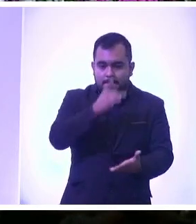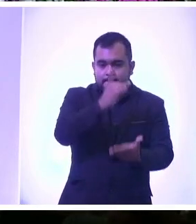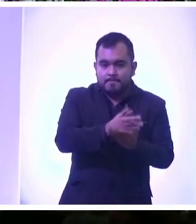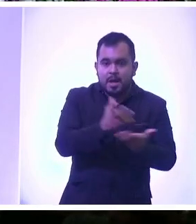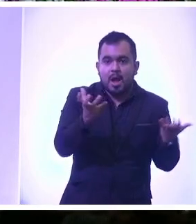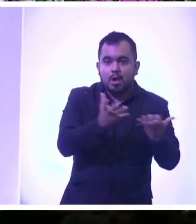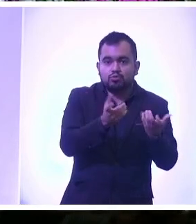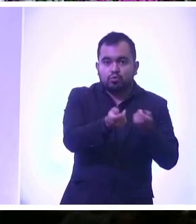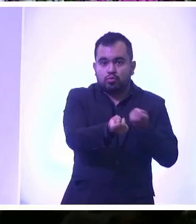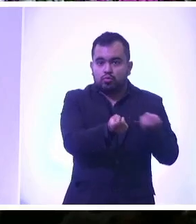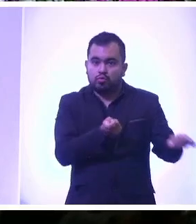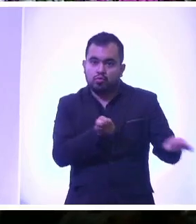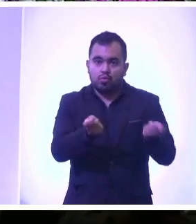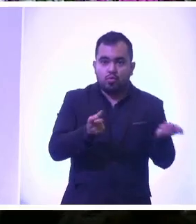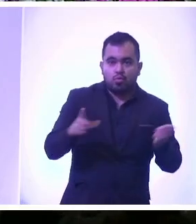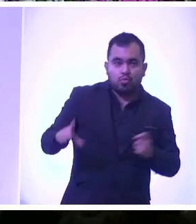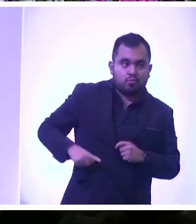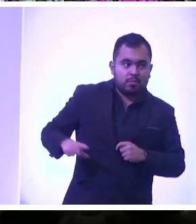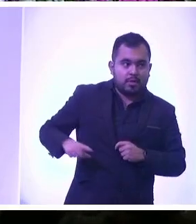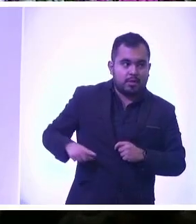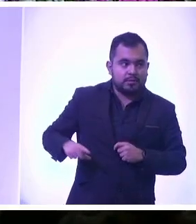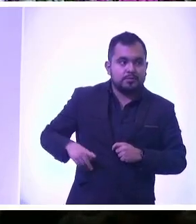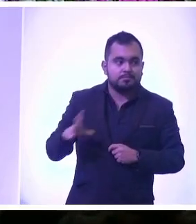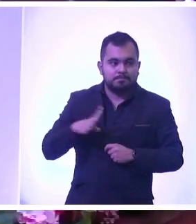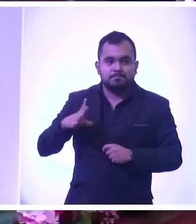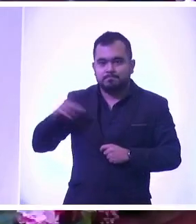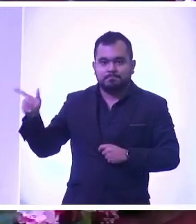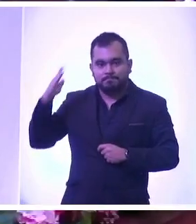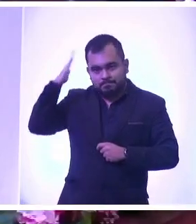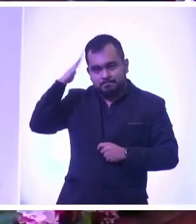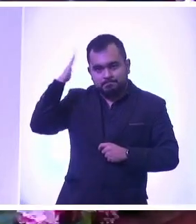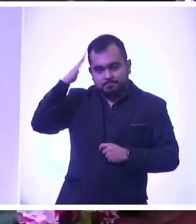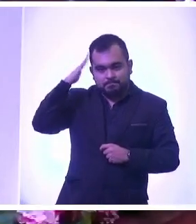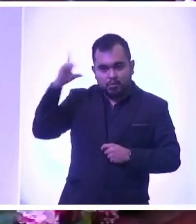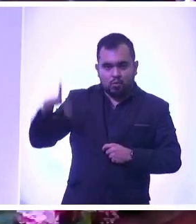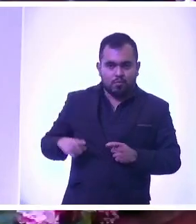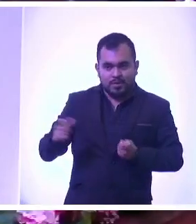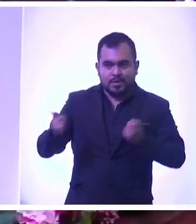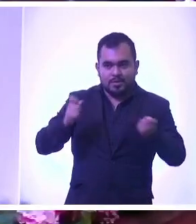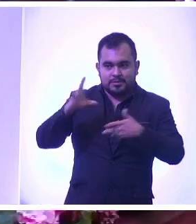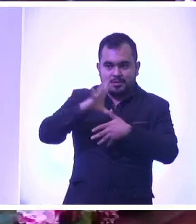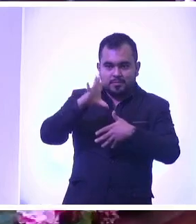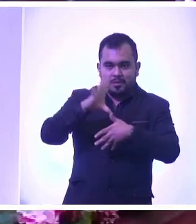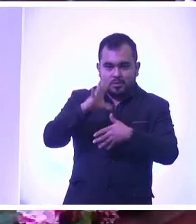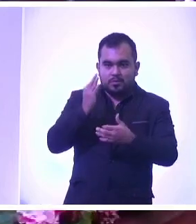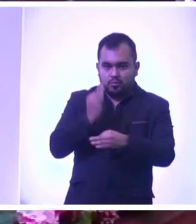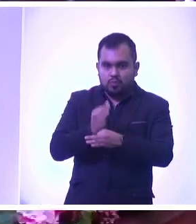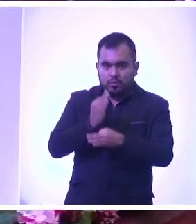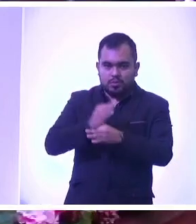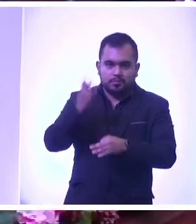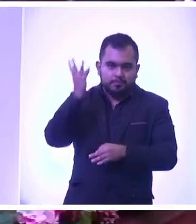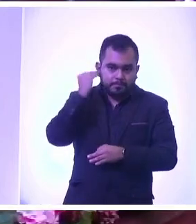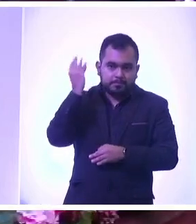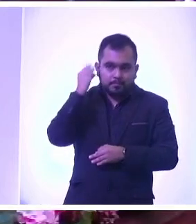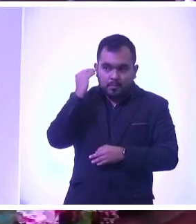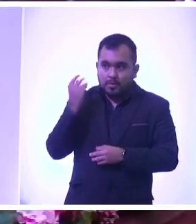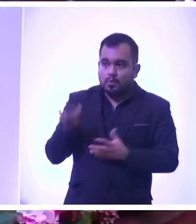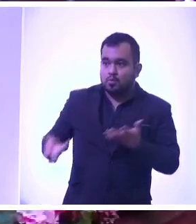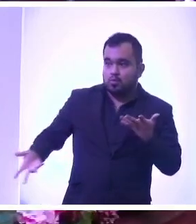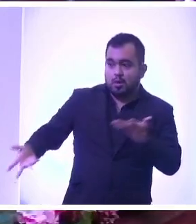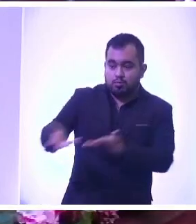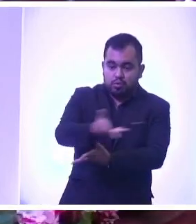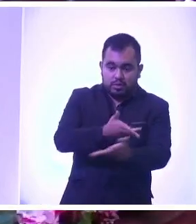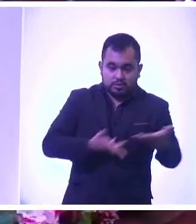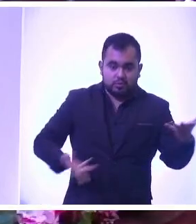gobernanza aquí Tenemos uno de los papás de la gobernanza de América ahorita lo van a escuchar donde mediante la colaboración de todas y de